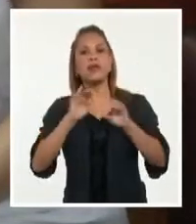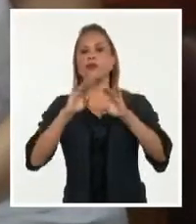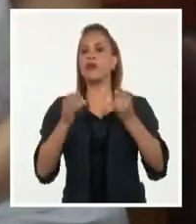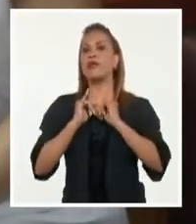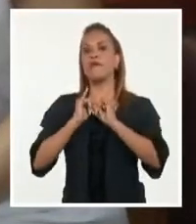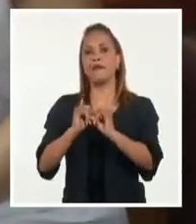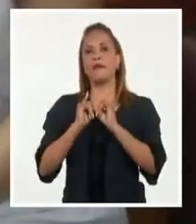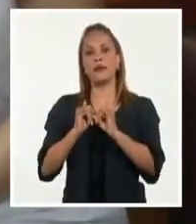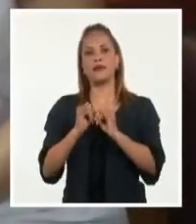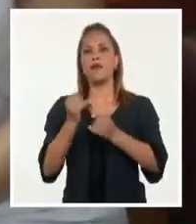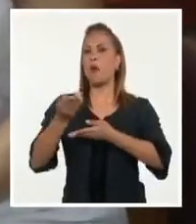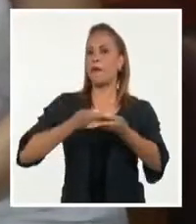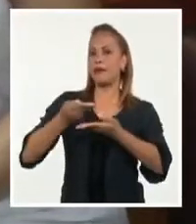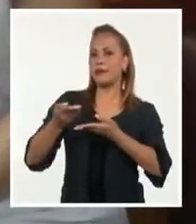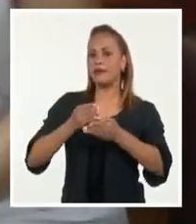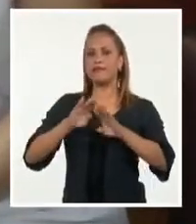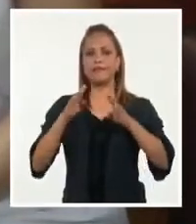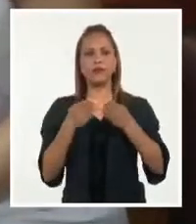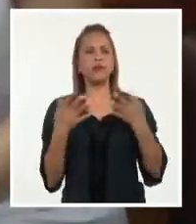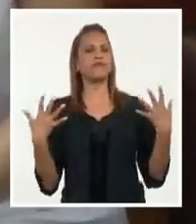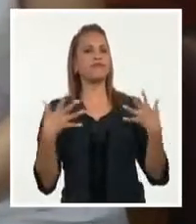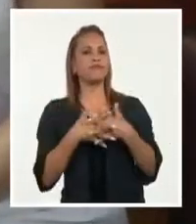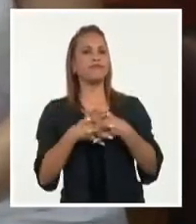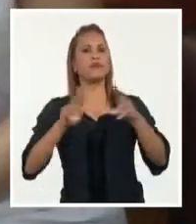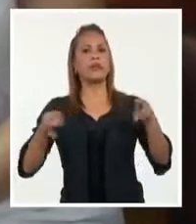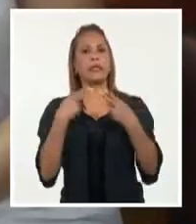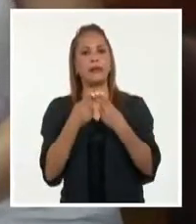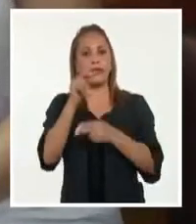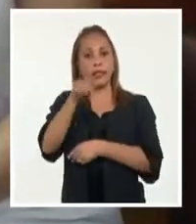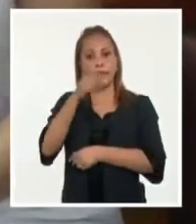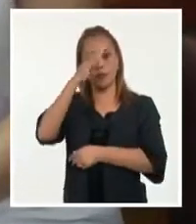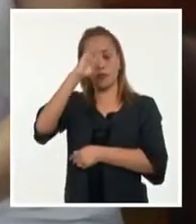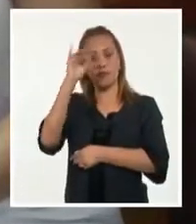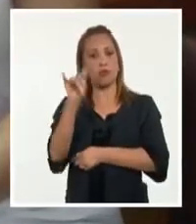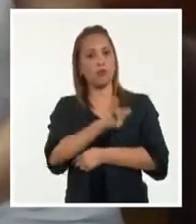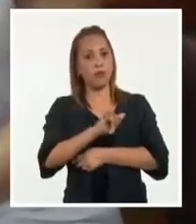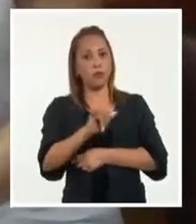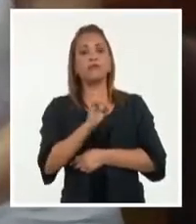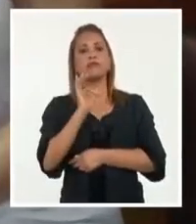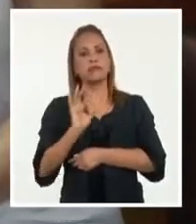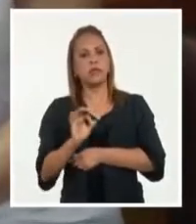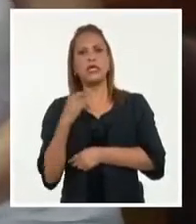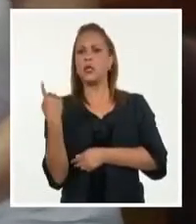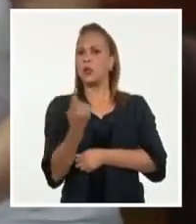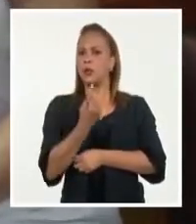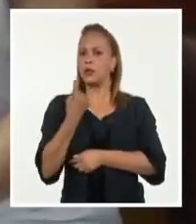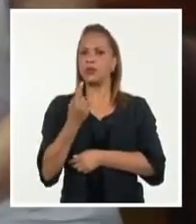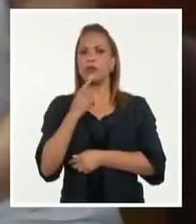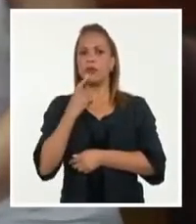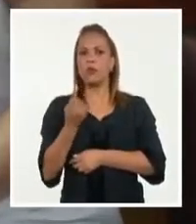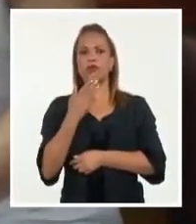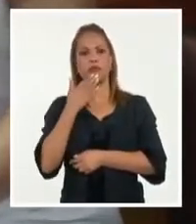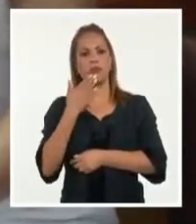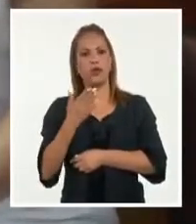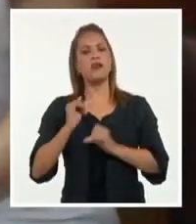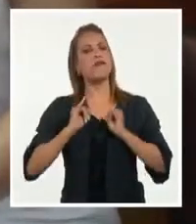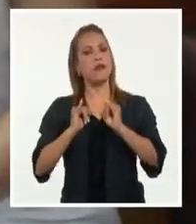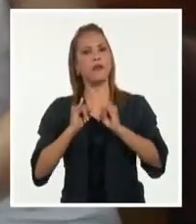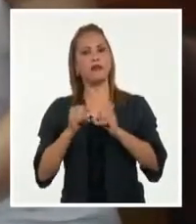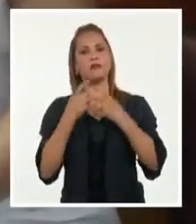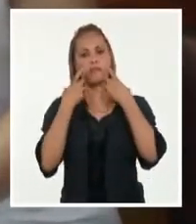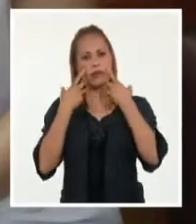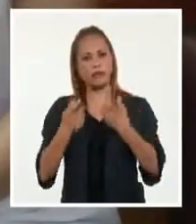comercial y promocional que van a tener relación con el evento tanto en jugo como desde la y vamos a hacernos eco de todas las noticias desde el